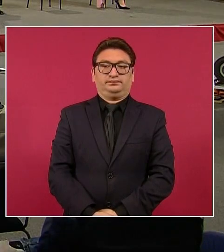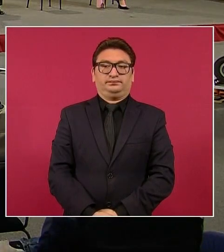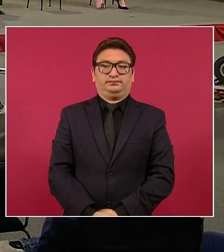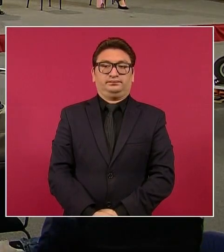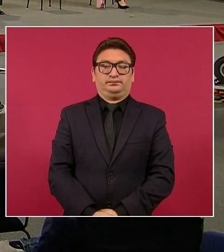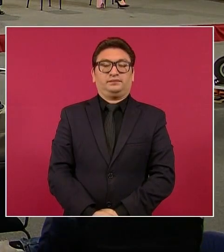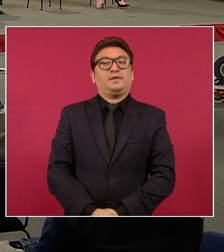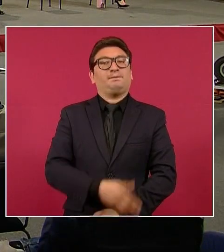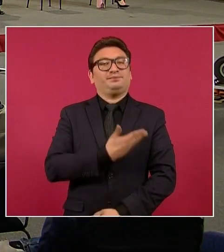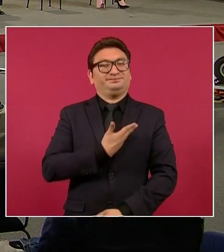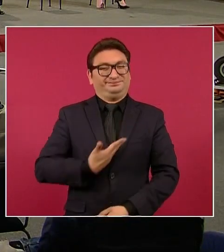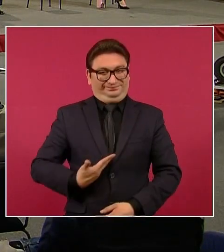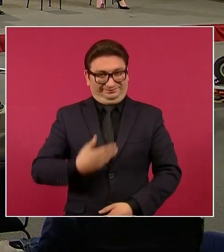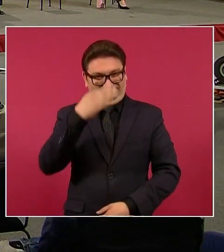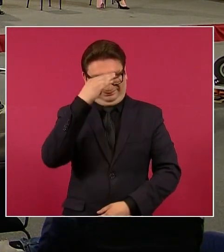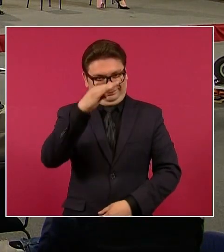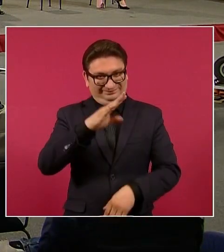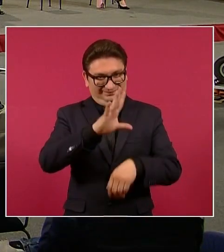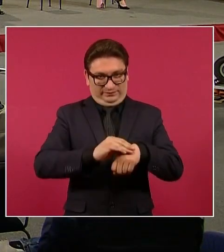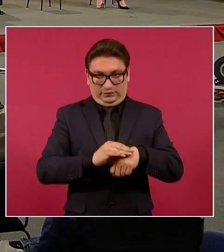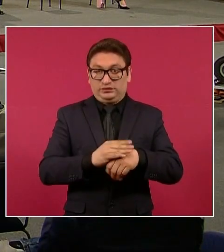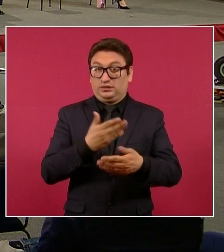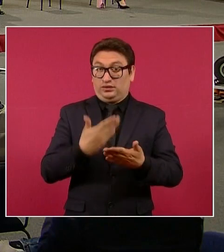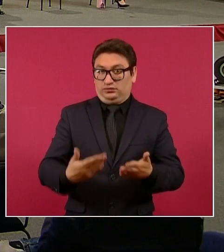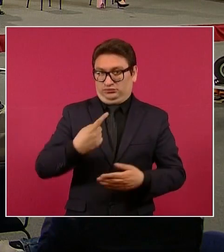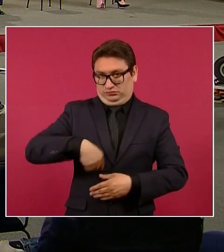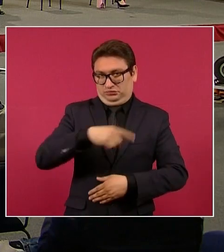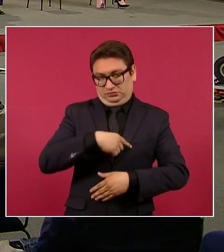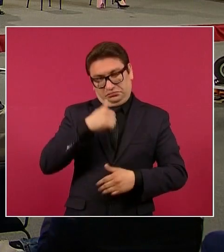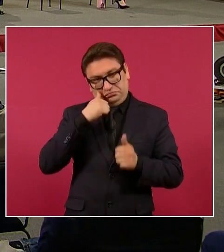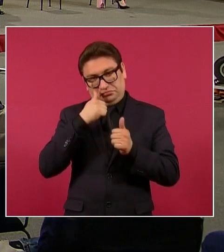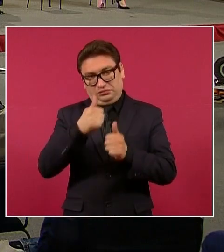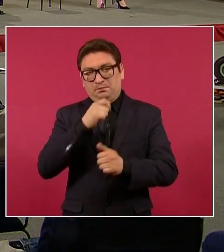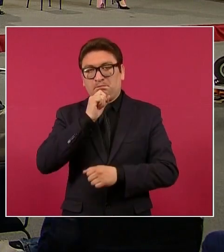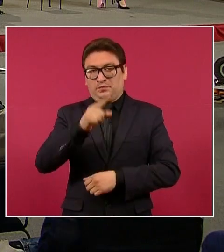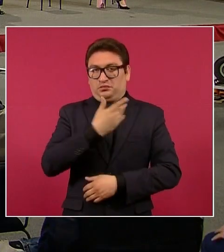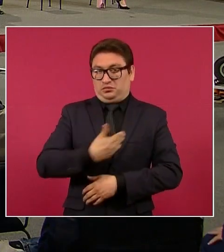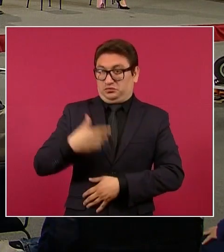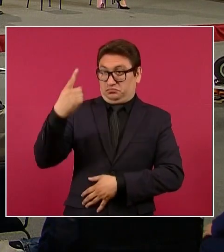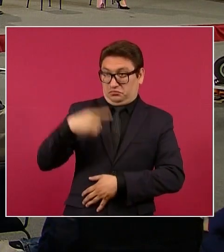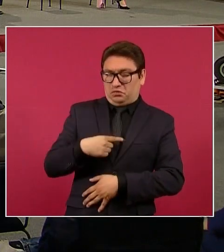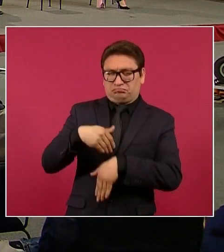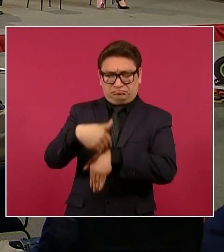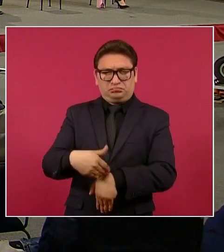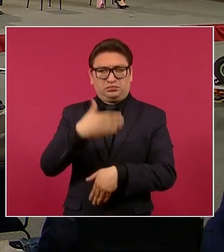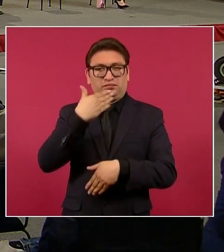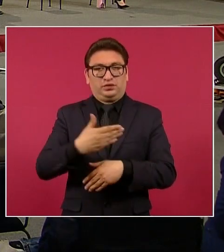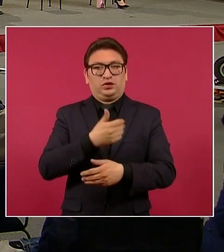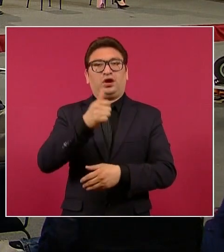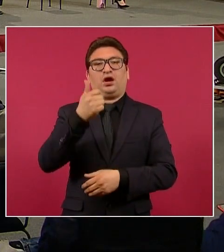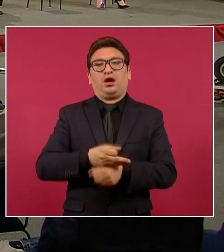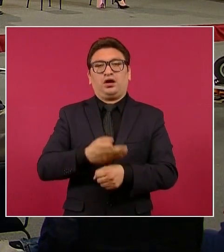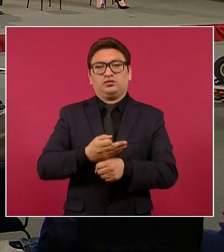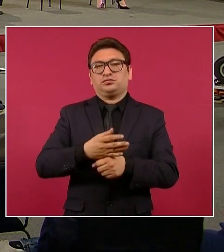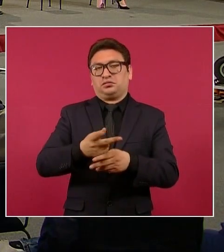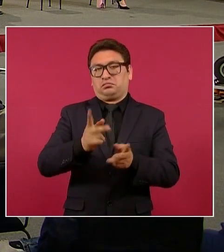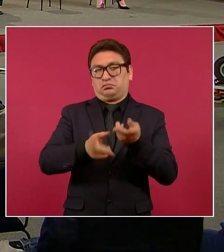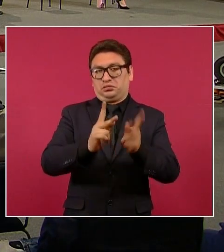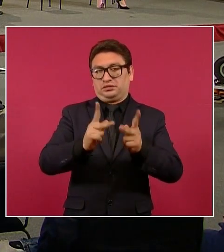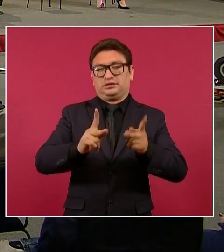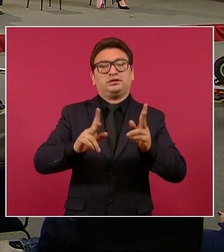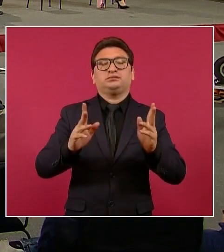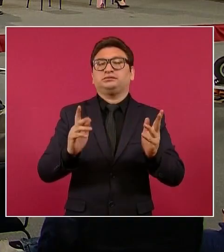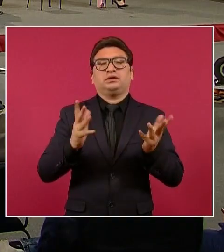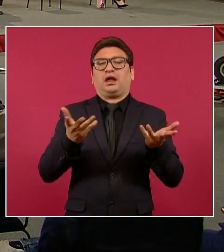Con su permiso, señor presidente. Pues atendido también la instrucción del señor presidente, vamos a platicar un poco el día de hoy